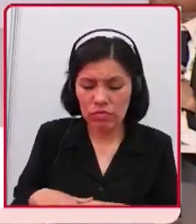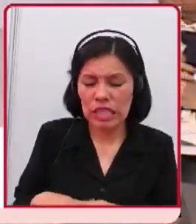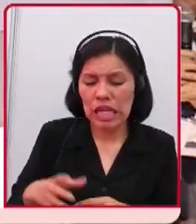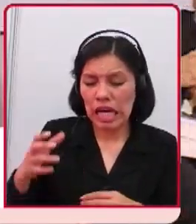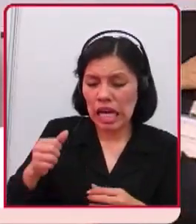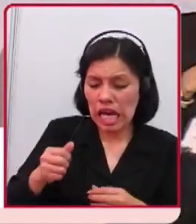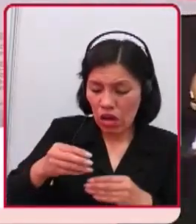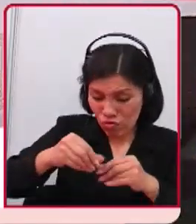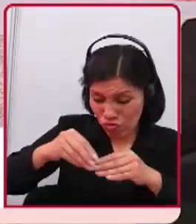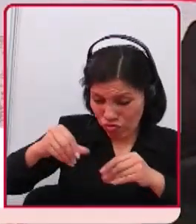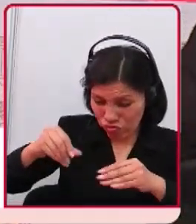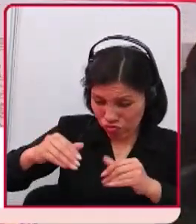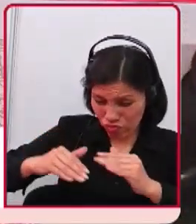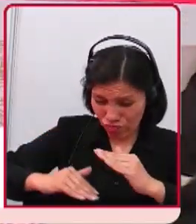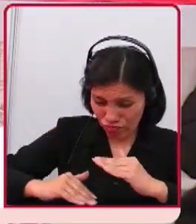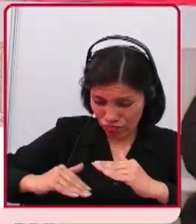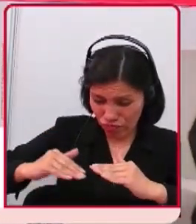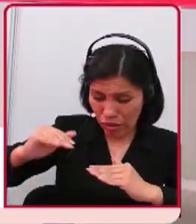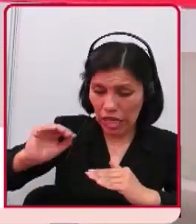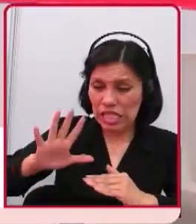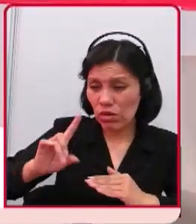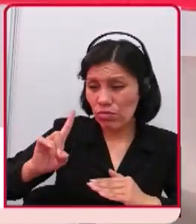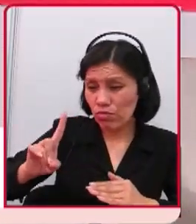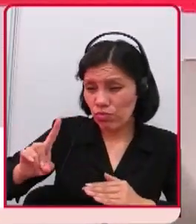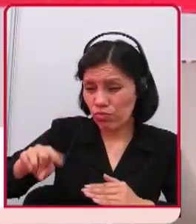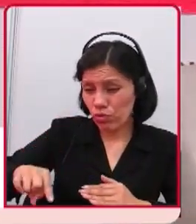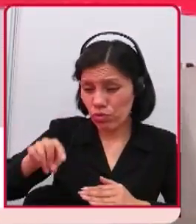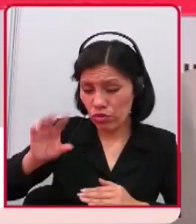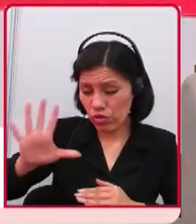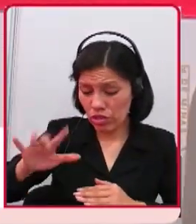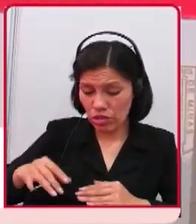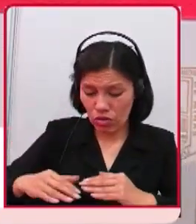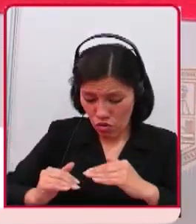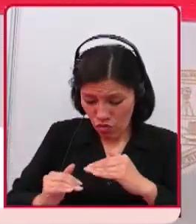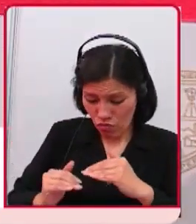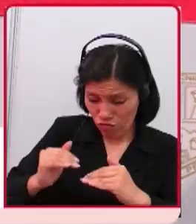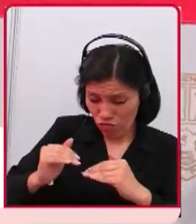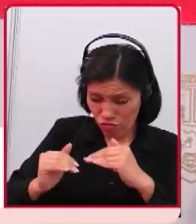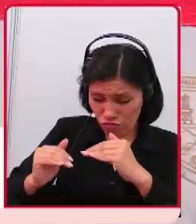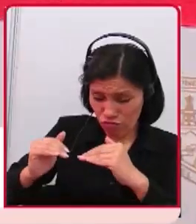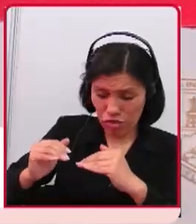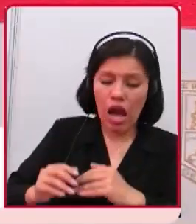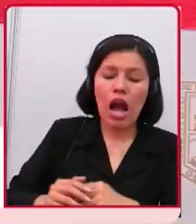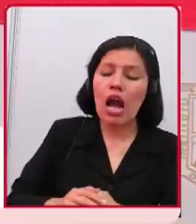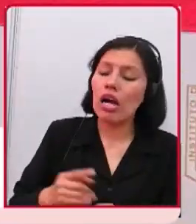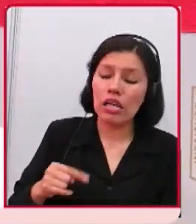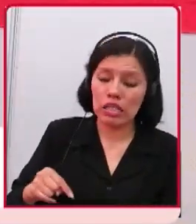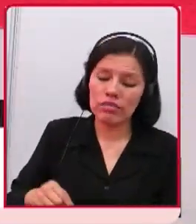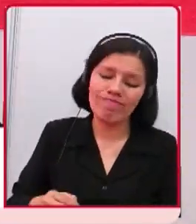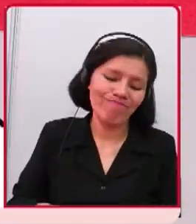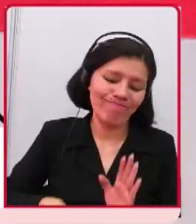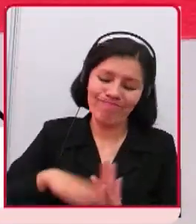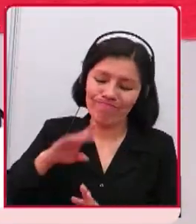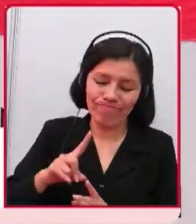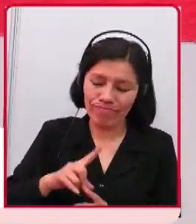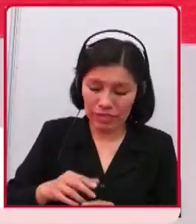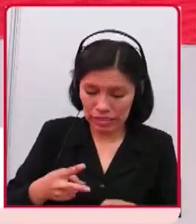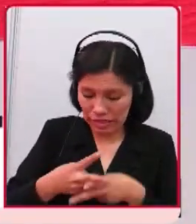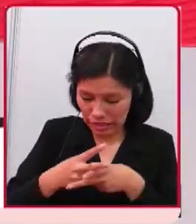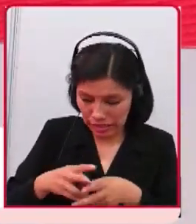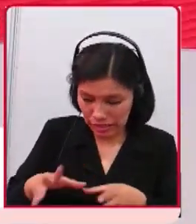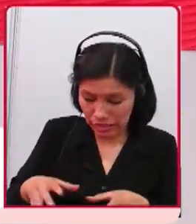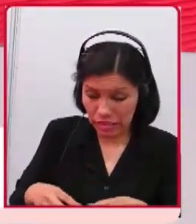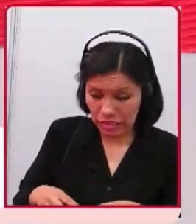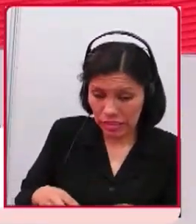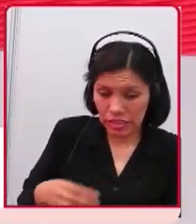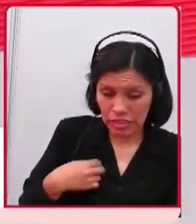de 5.5, pero los espesadores estaban descargados. Teníamos bajo tonelaje, P80 alto, por ejemplo. En esas condiciones